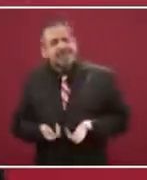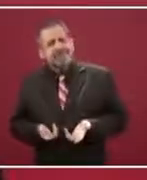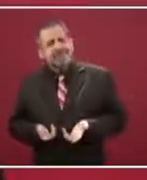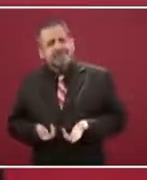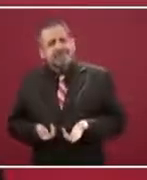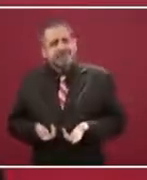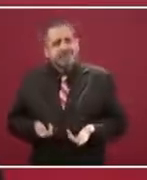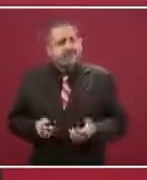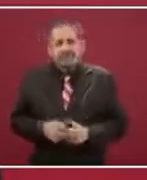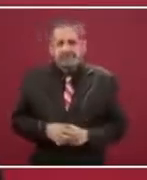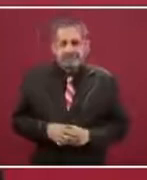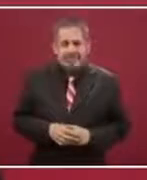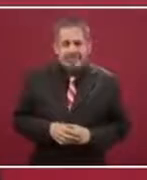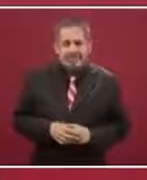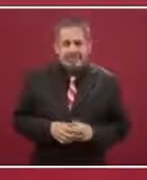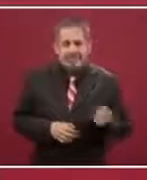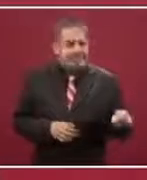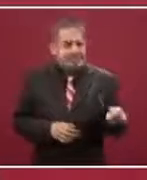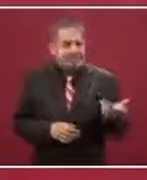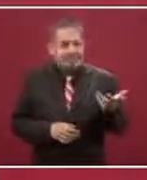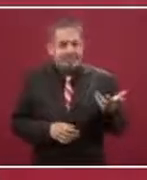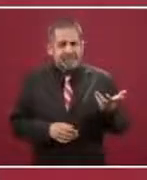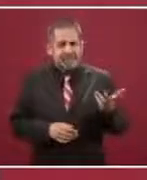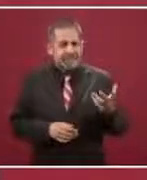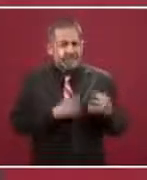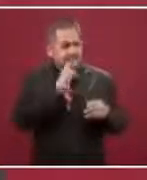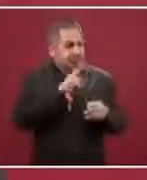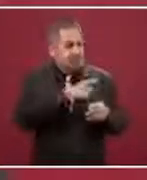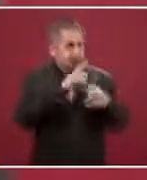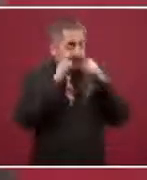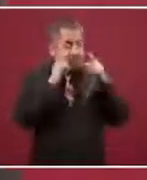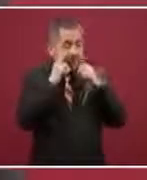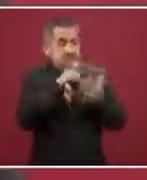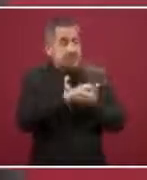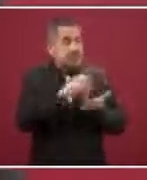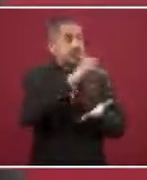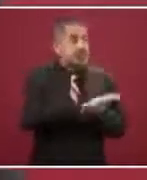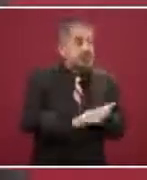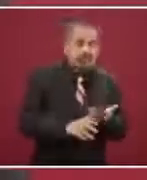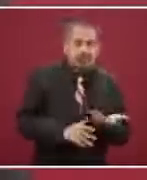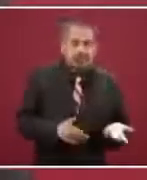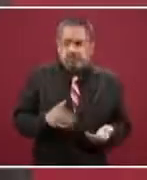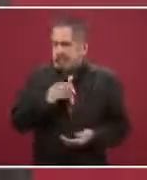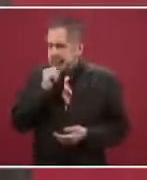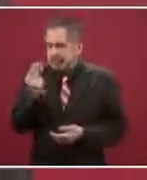porque se pueden utilizar después, si van a escasear, si